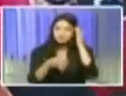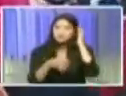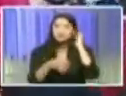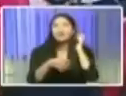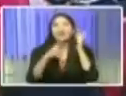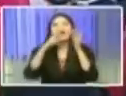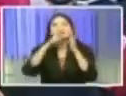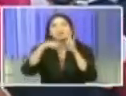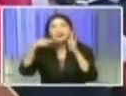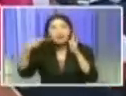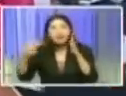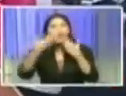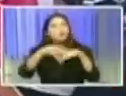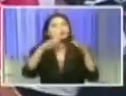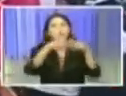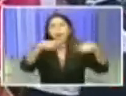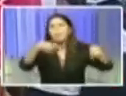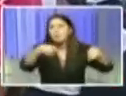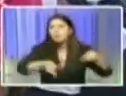Recreadores,